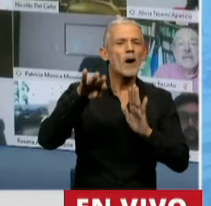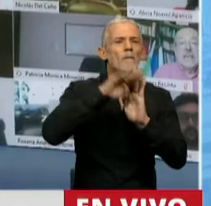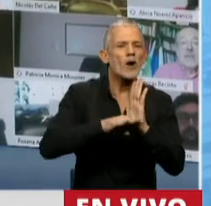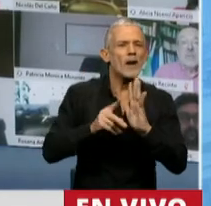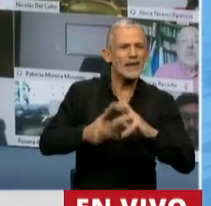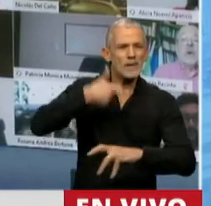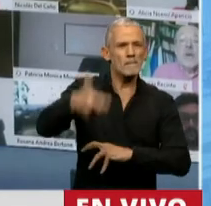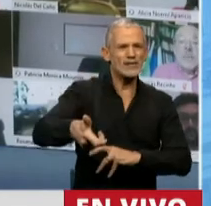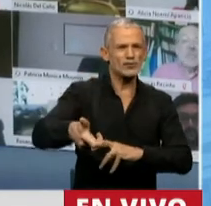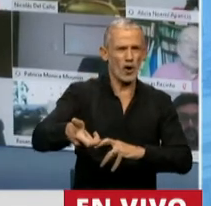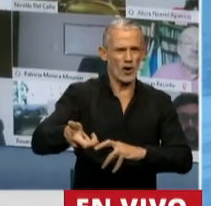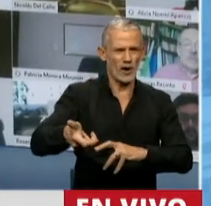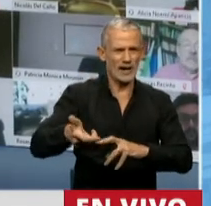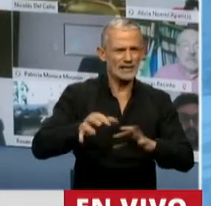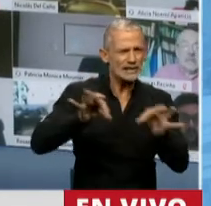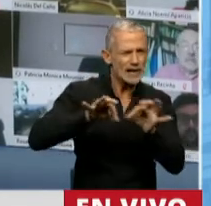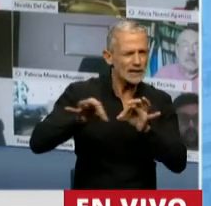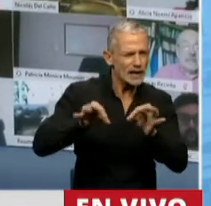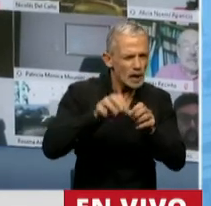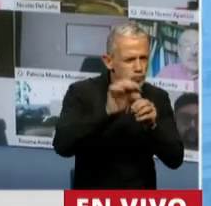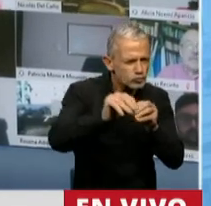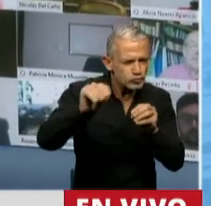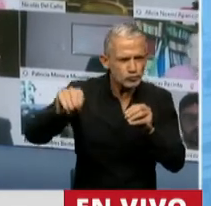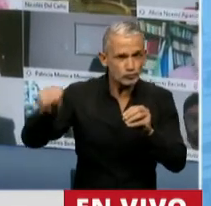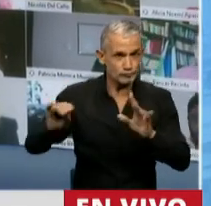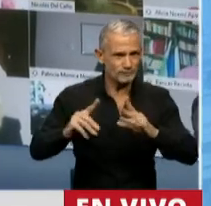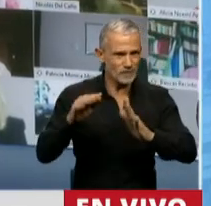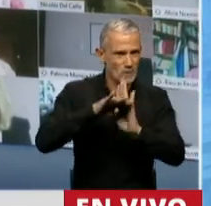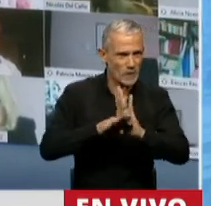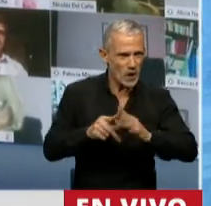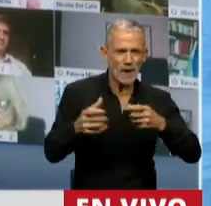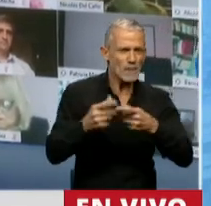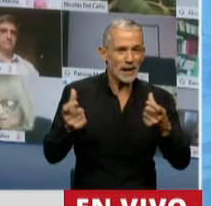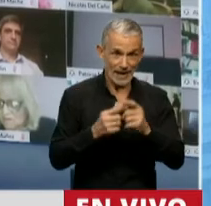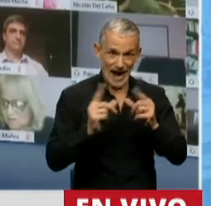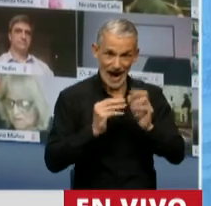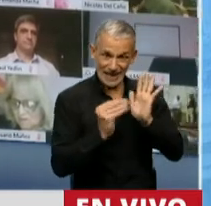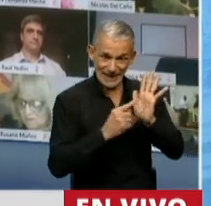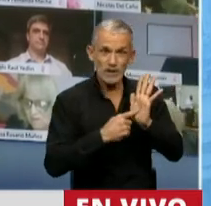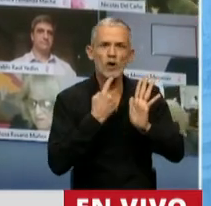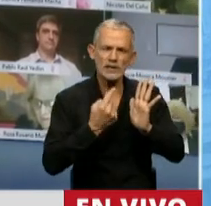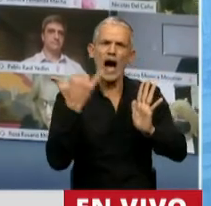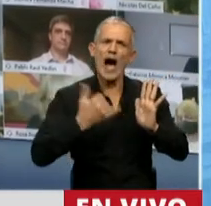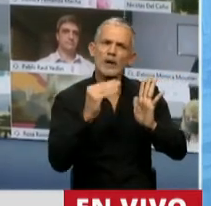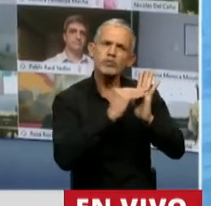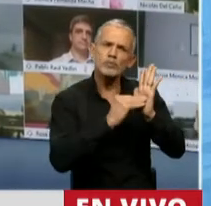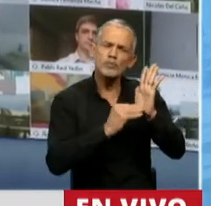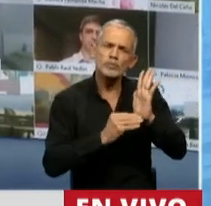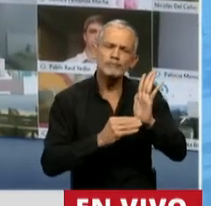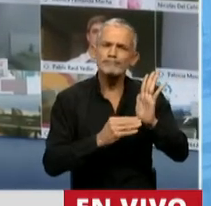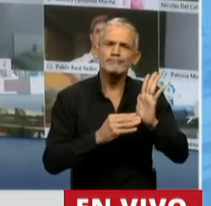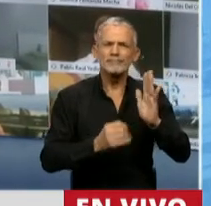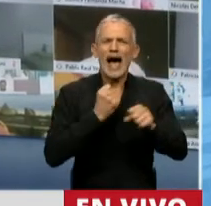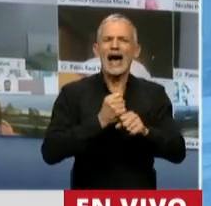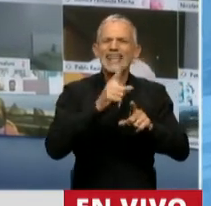de Inversiones Estratégicas. Este programa, que según se formula en uno de los artículos, dice que va a contar con más de o con